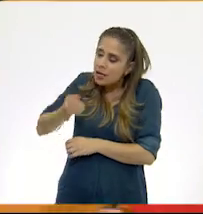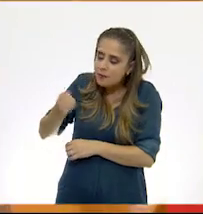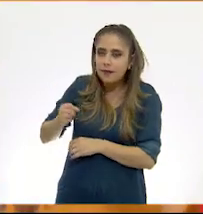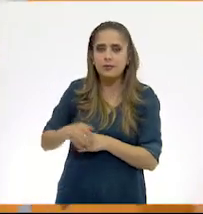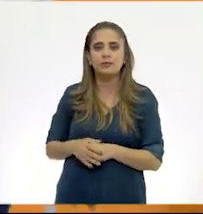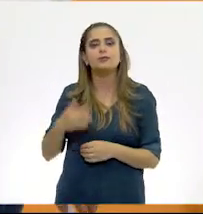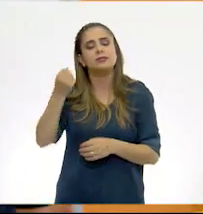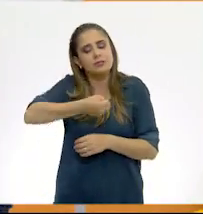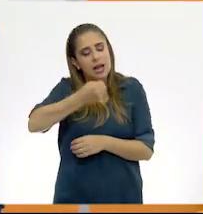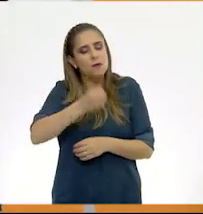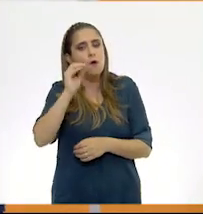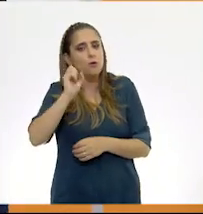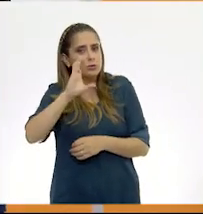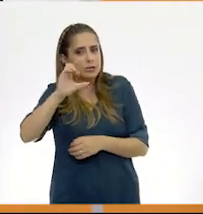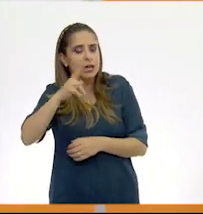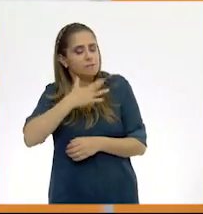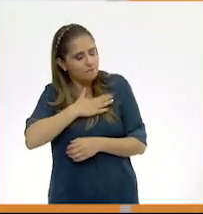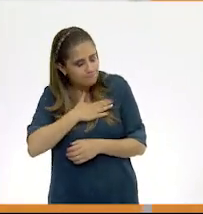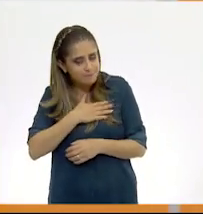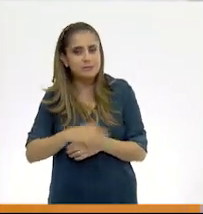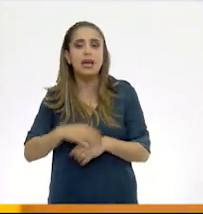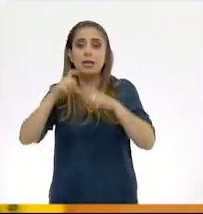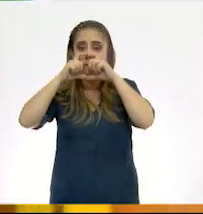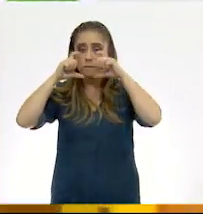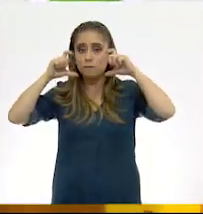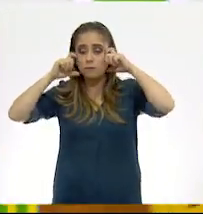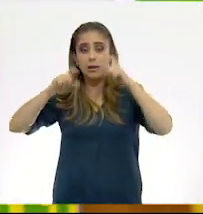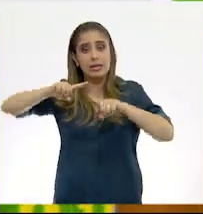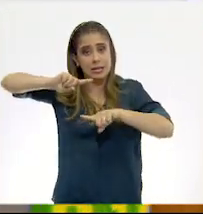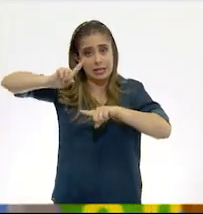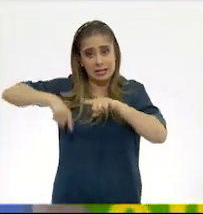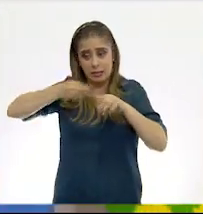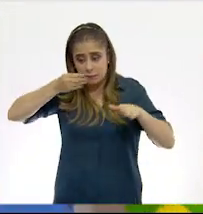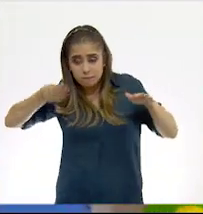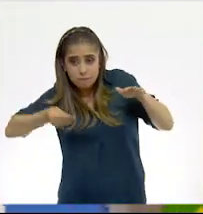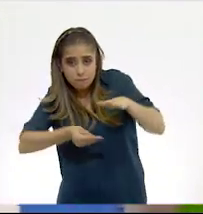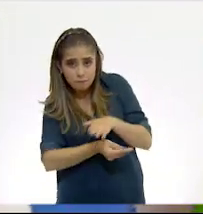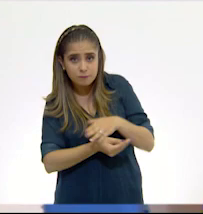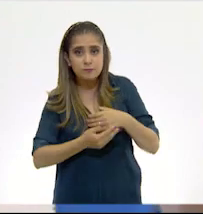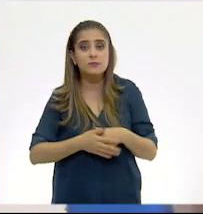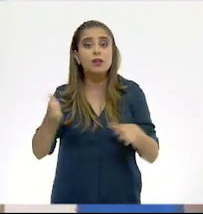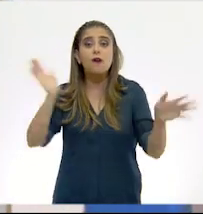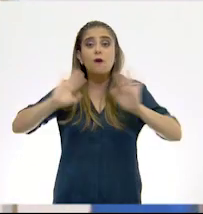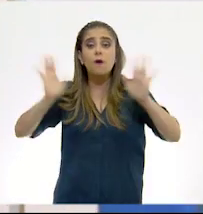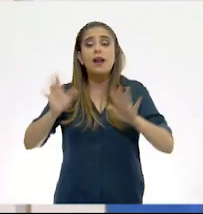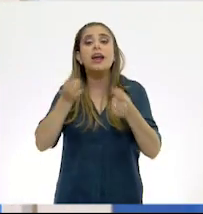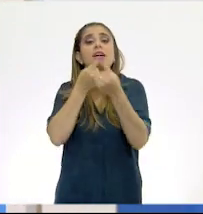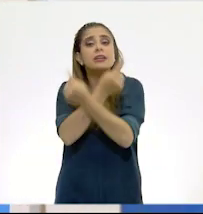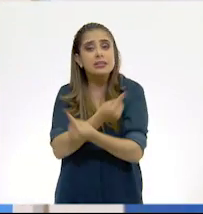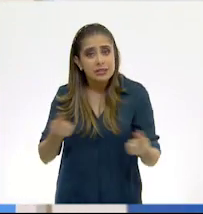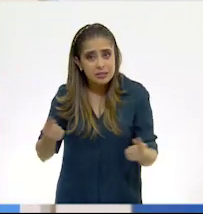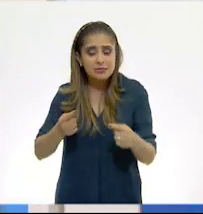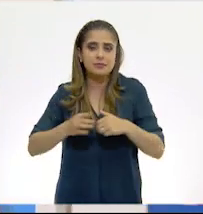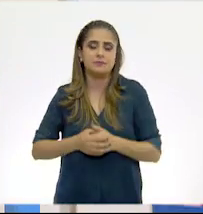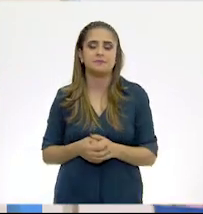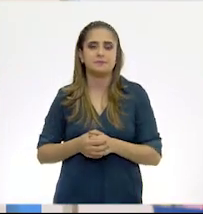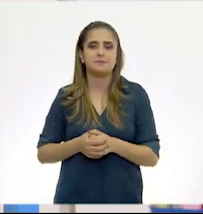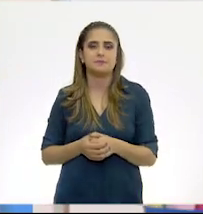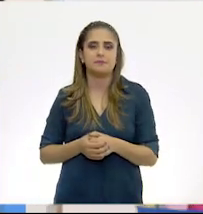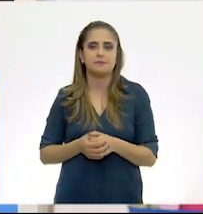Te saludo con el corazón. Voy a quitar mi cubrebocas. Muy bien. Hola, niñas y niños.